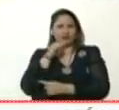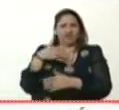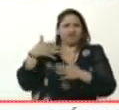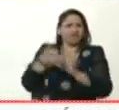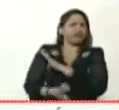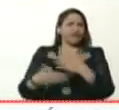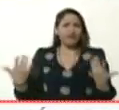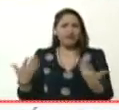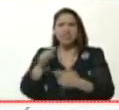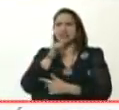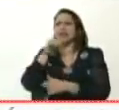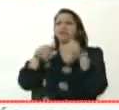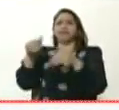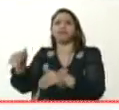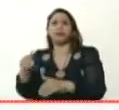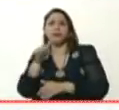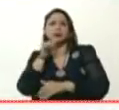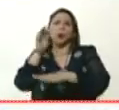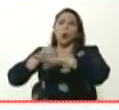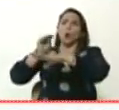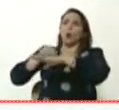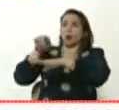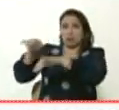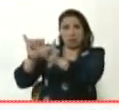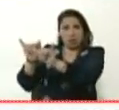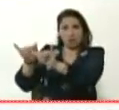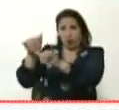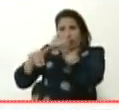convocar elecciones? Que convoca elecciones parlamentarias, él, pues.